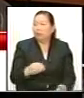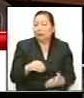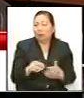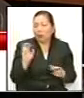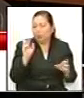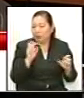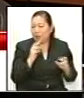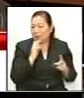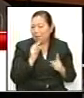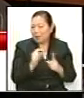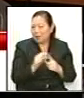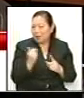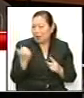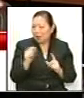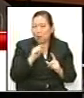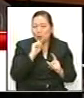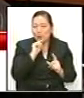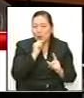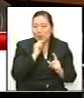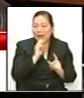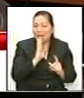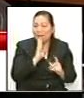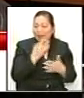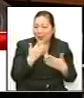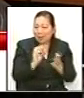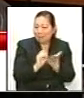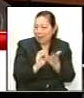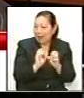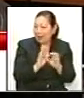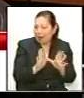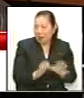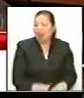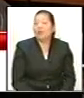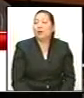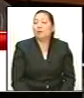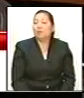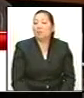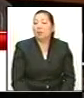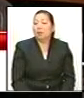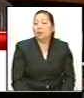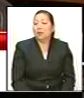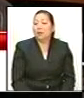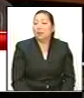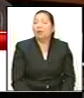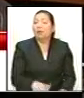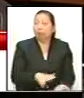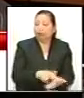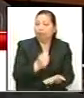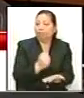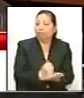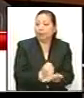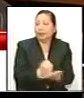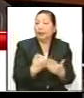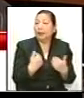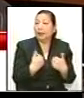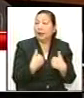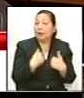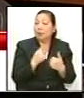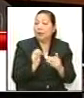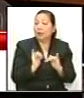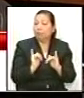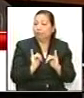duda la palabra de nuestra colega, vicepresidenta, así que en esas condiciones nosotros aprobaremos, pero mantenemos la